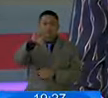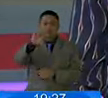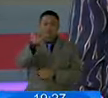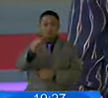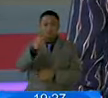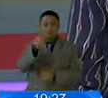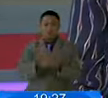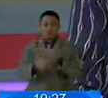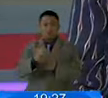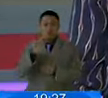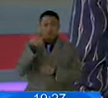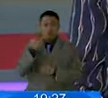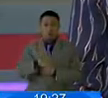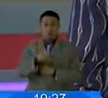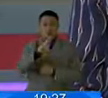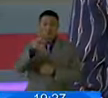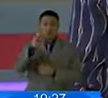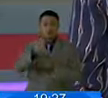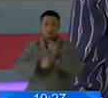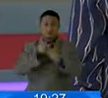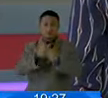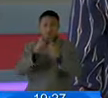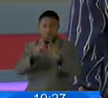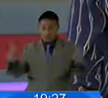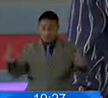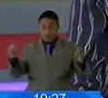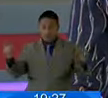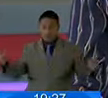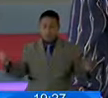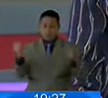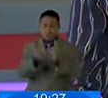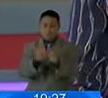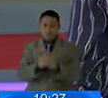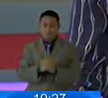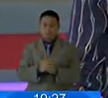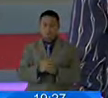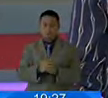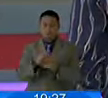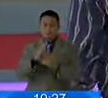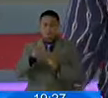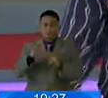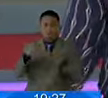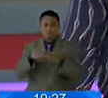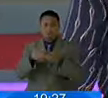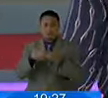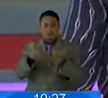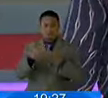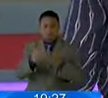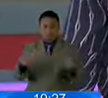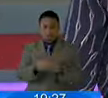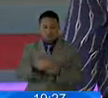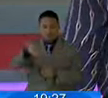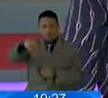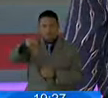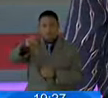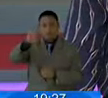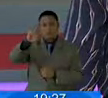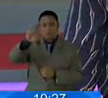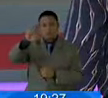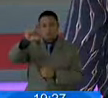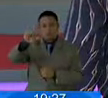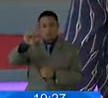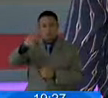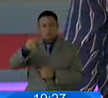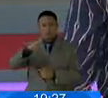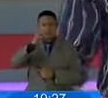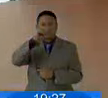se volvieron a unir luego de 27 años de estar separados. Agentes de la unidad de desaparecidos lograron ubicar a Marcelo Solano en la provincia de